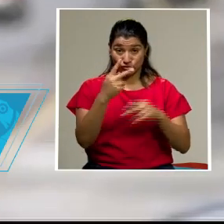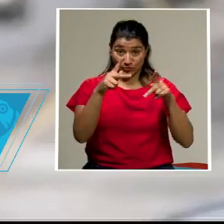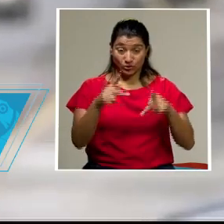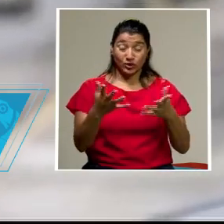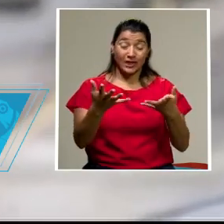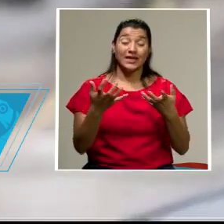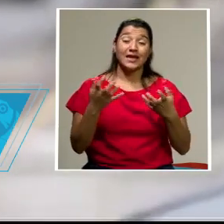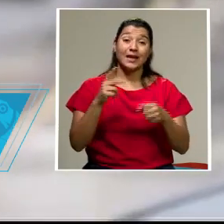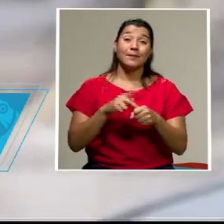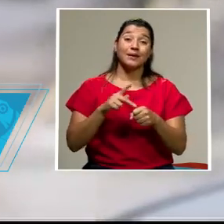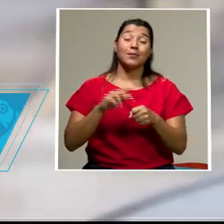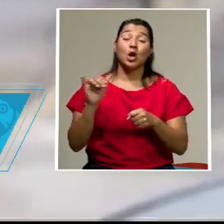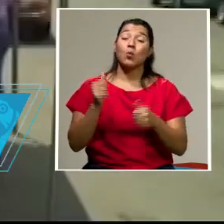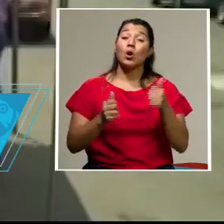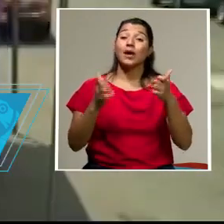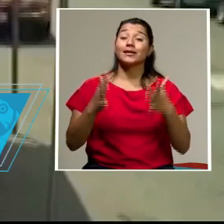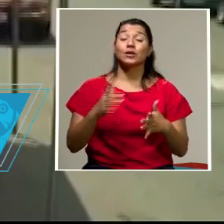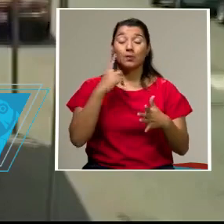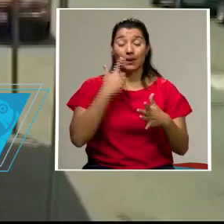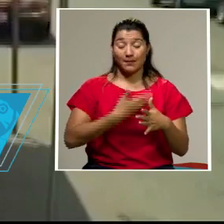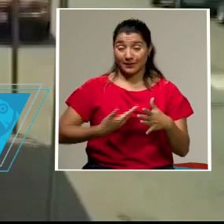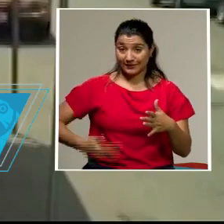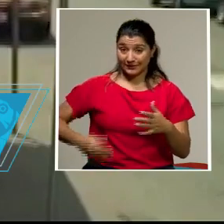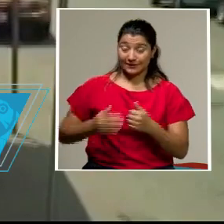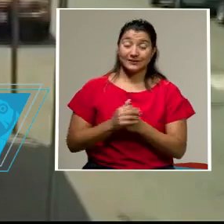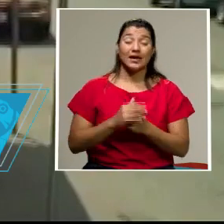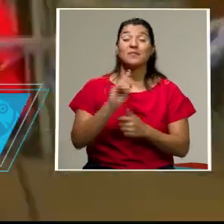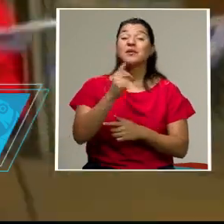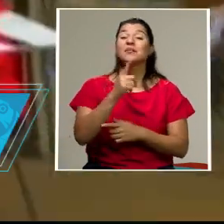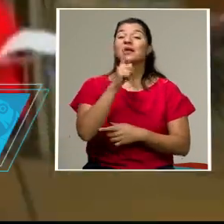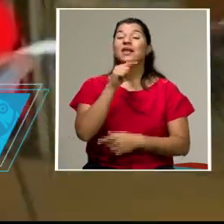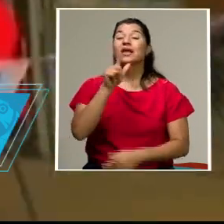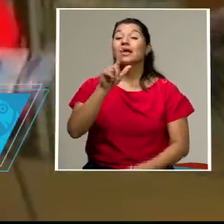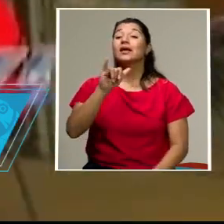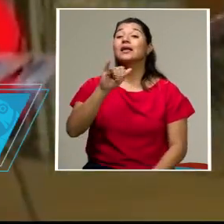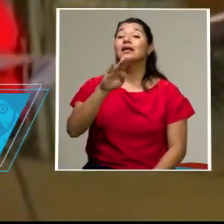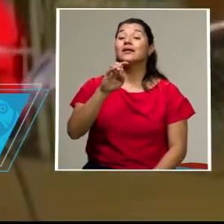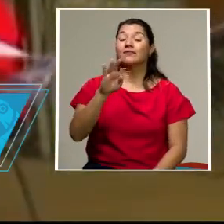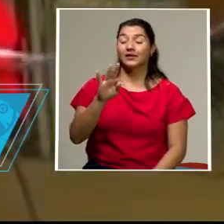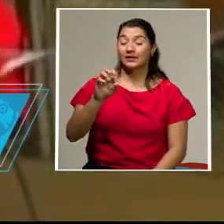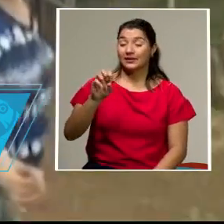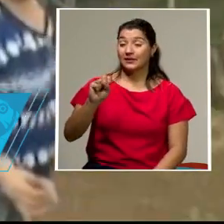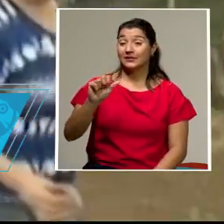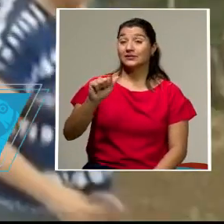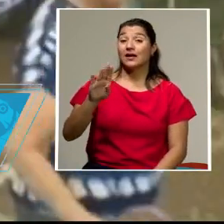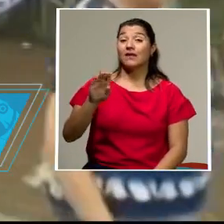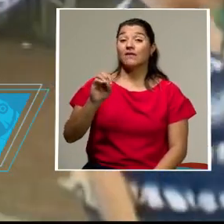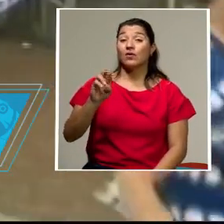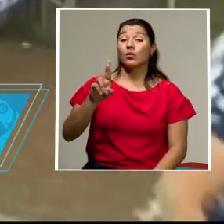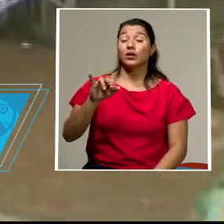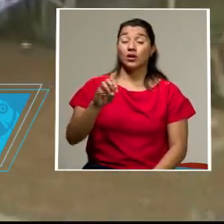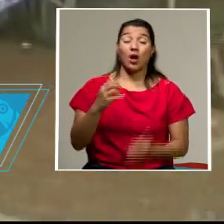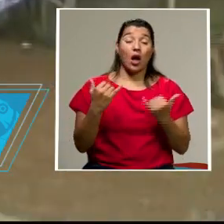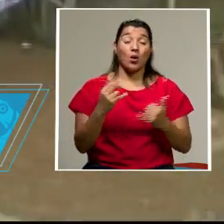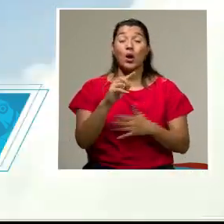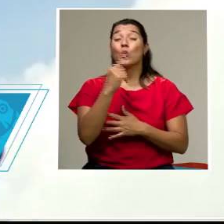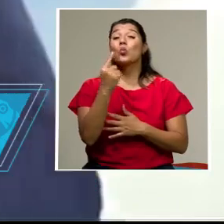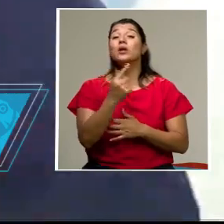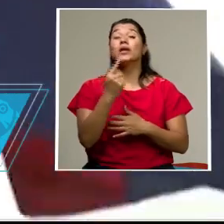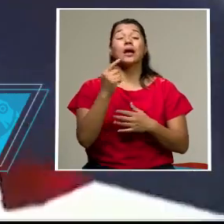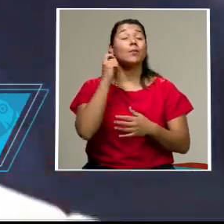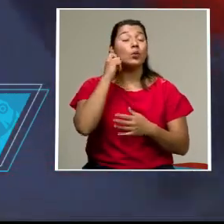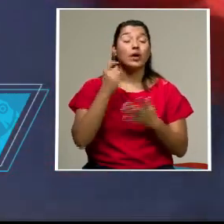el próximo miércoles 14 de abril. La primera en hacerlo será Linet Saborío, quien por el momento es la única mujer que aspira a la presidencia de